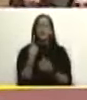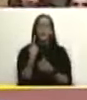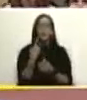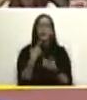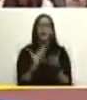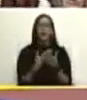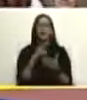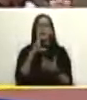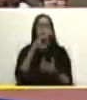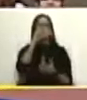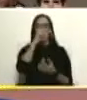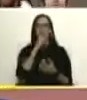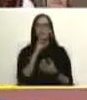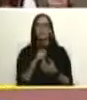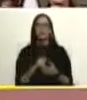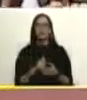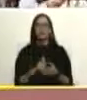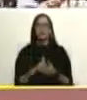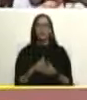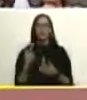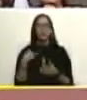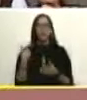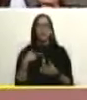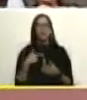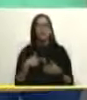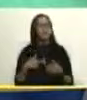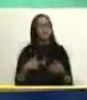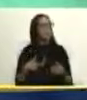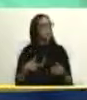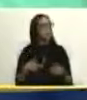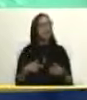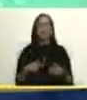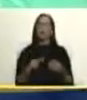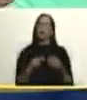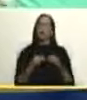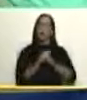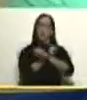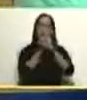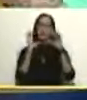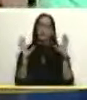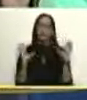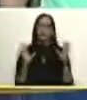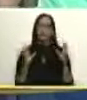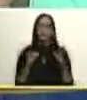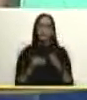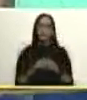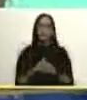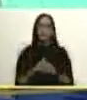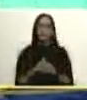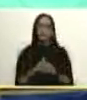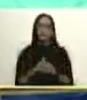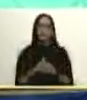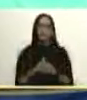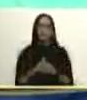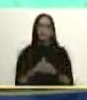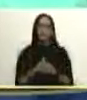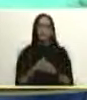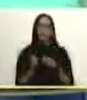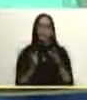año, y tenemos en el turno de la mañana. Y aparte de